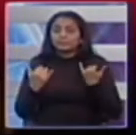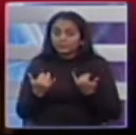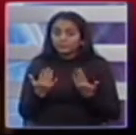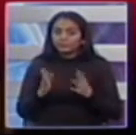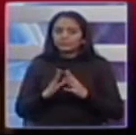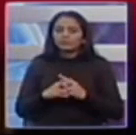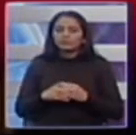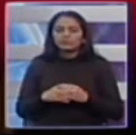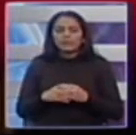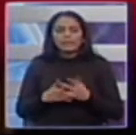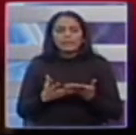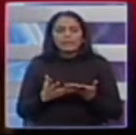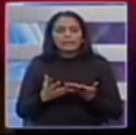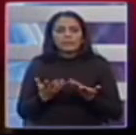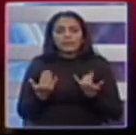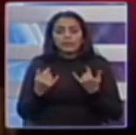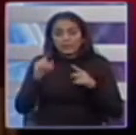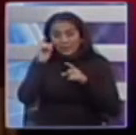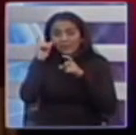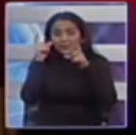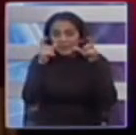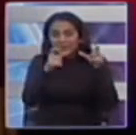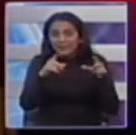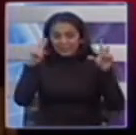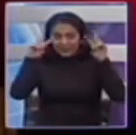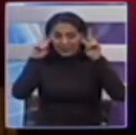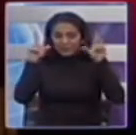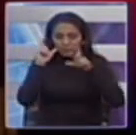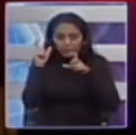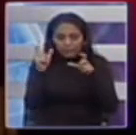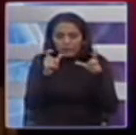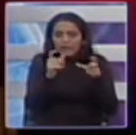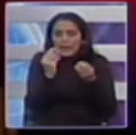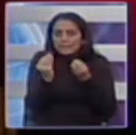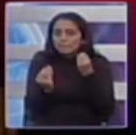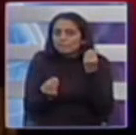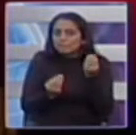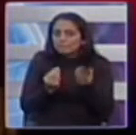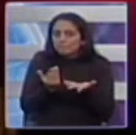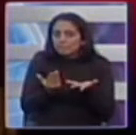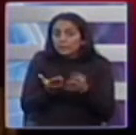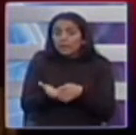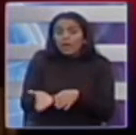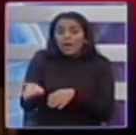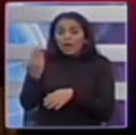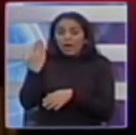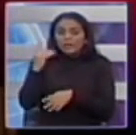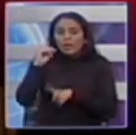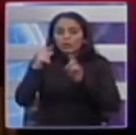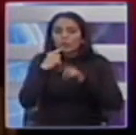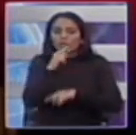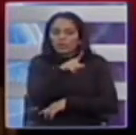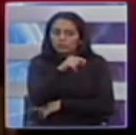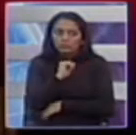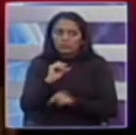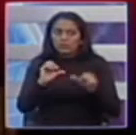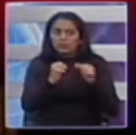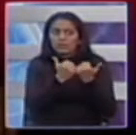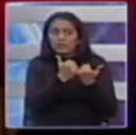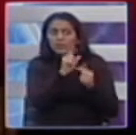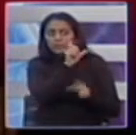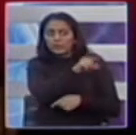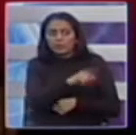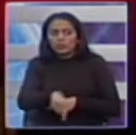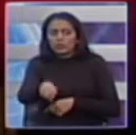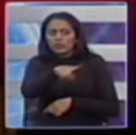no menos importante, es la fiscalización. Y se le acusa a la Asamblea desde algún sector de la oposición de que